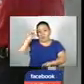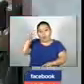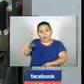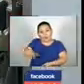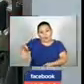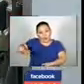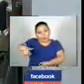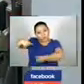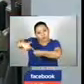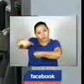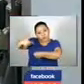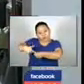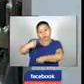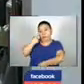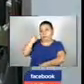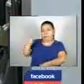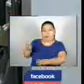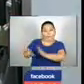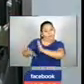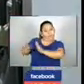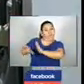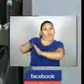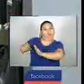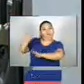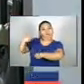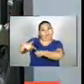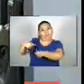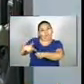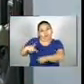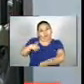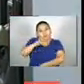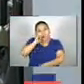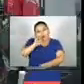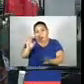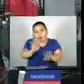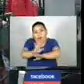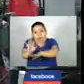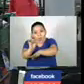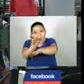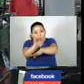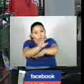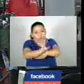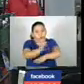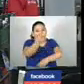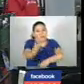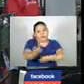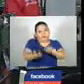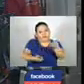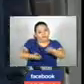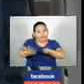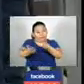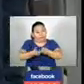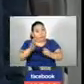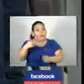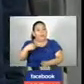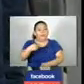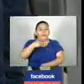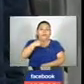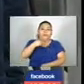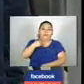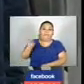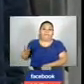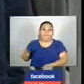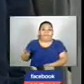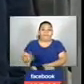de servicio y ante el repunte de los precios solo puede darle recomendaciones a los conductores para que sus bolsillos no